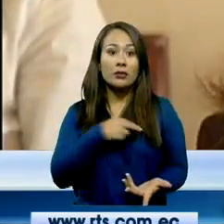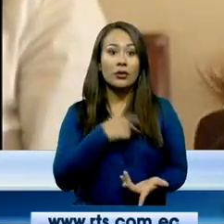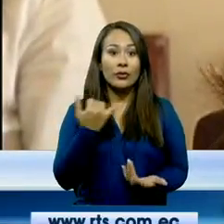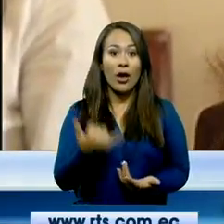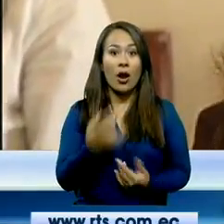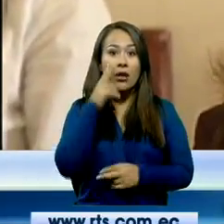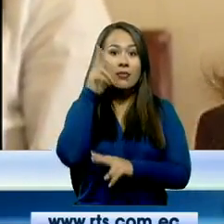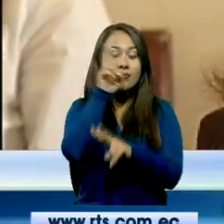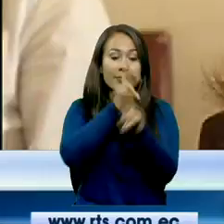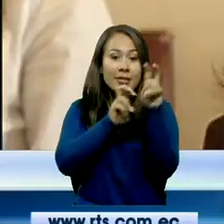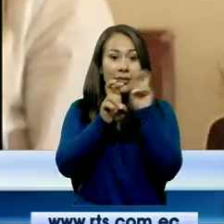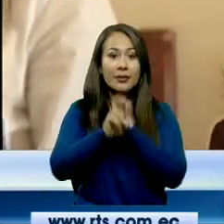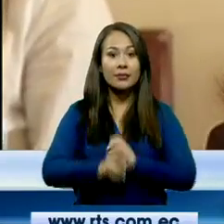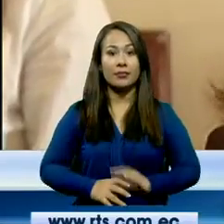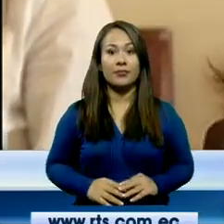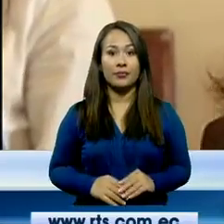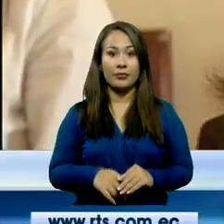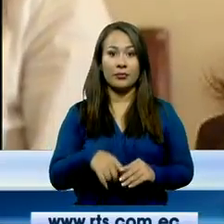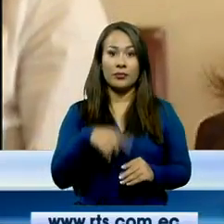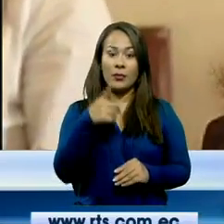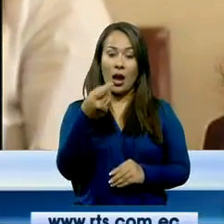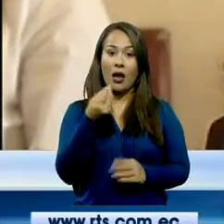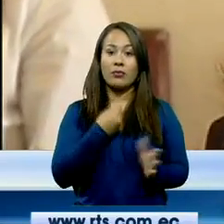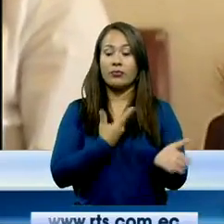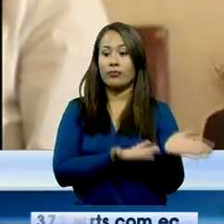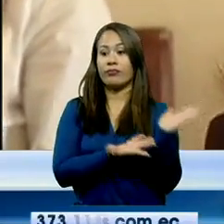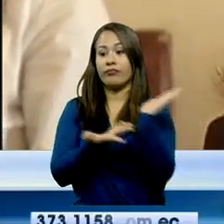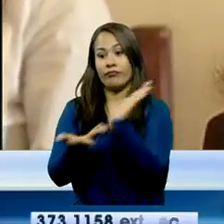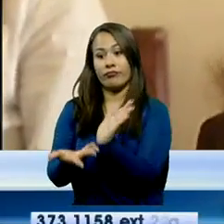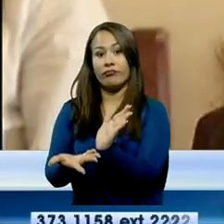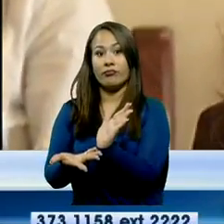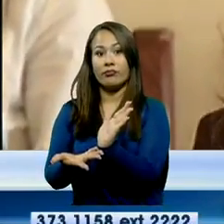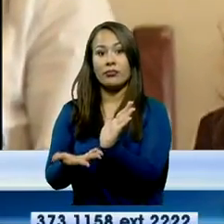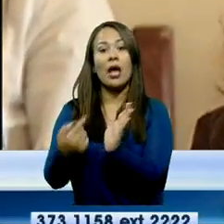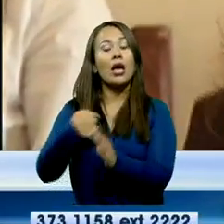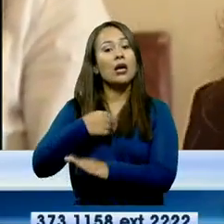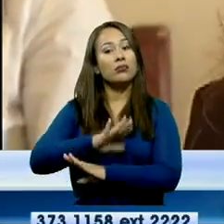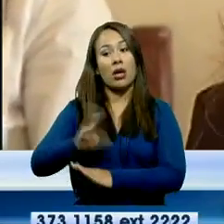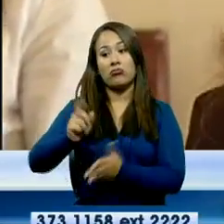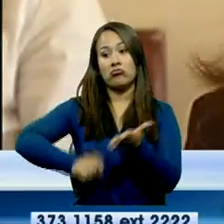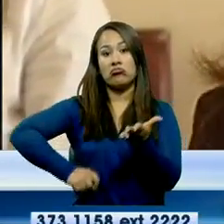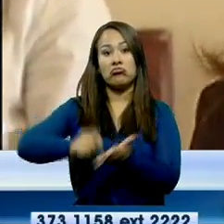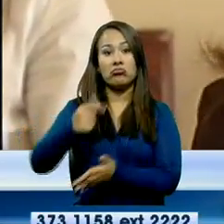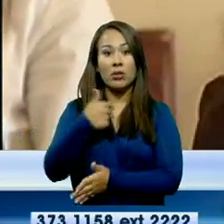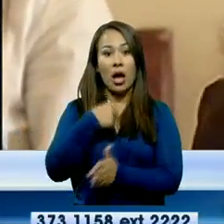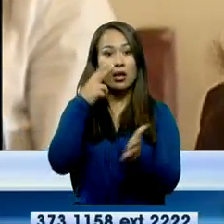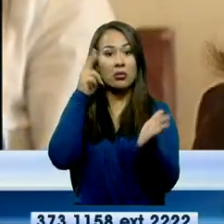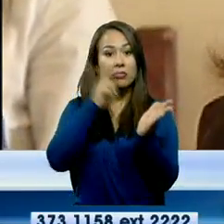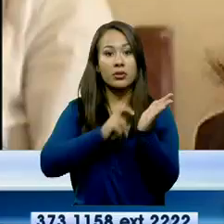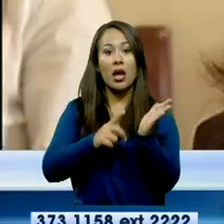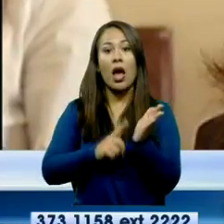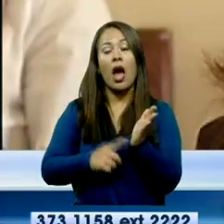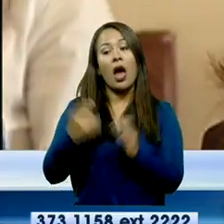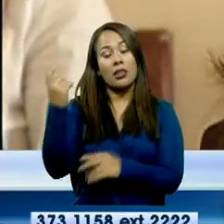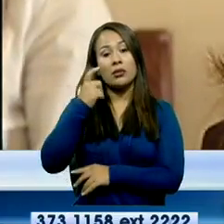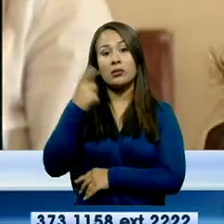contratación, pues se vino haciendo el seguimiento correspondiente de parte de SECOP y el material es el que